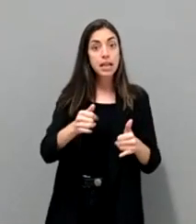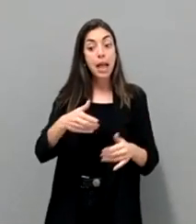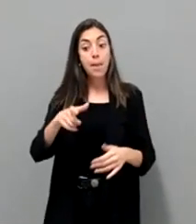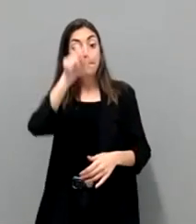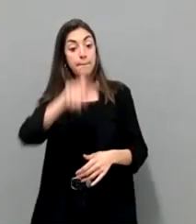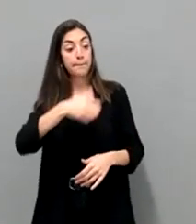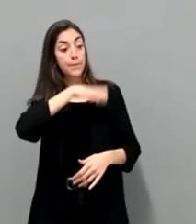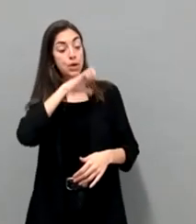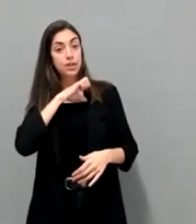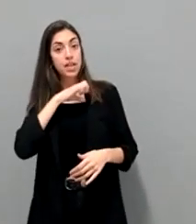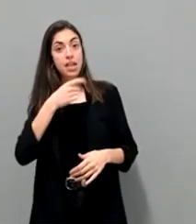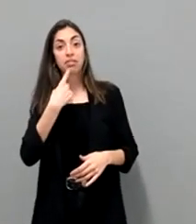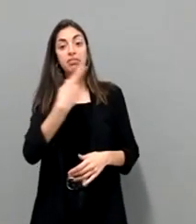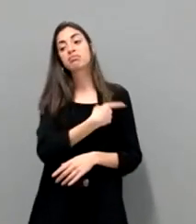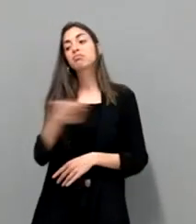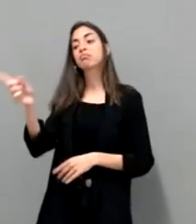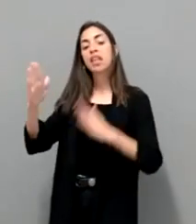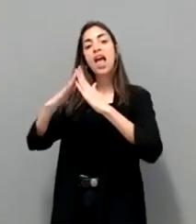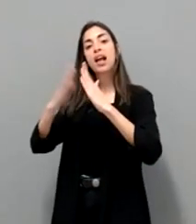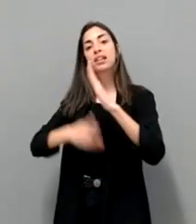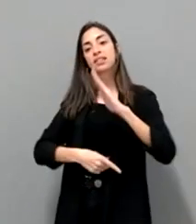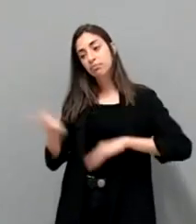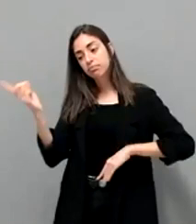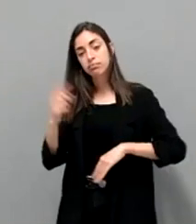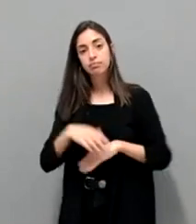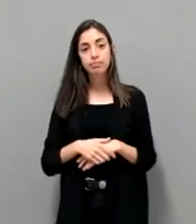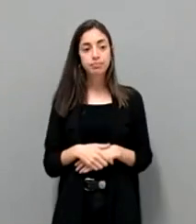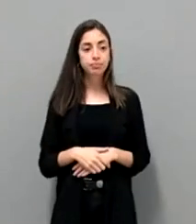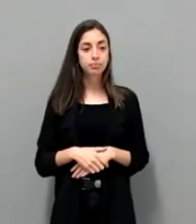Porque me dijo que no me